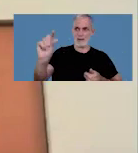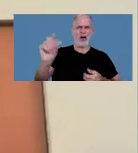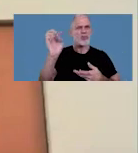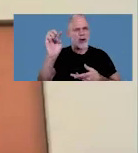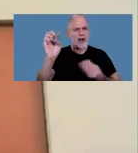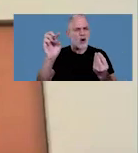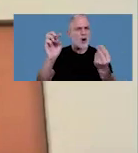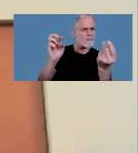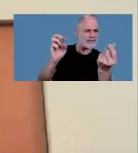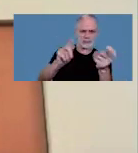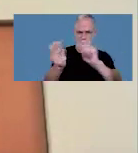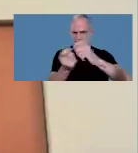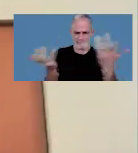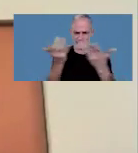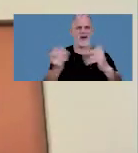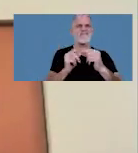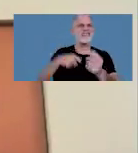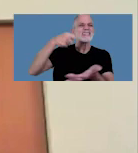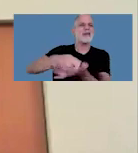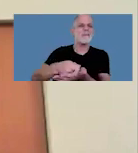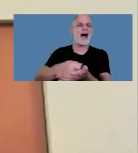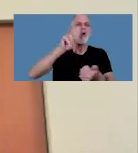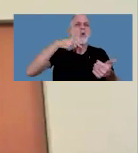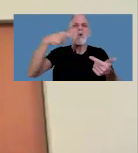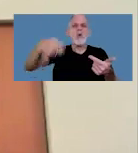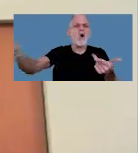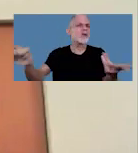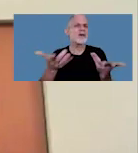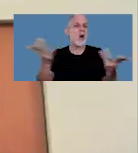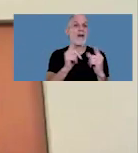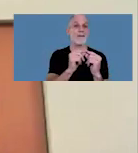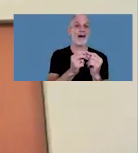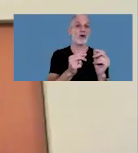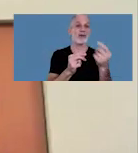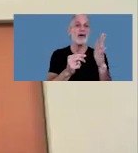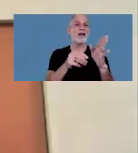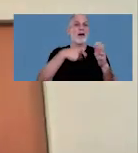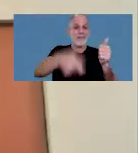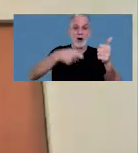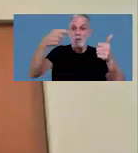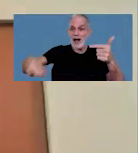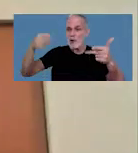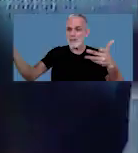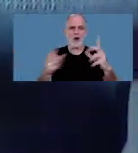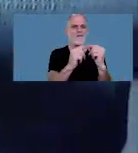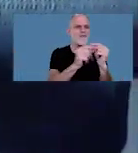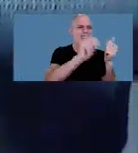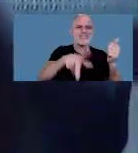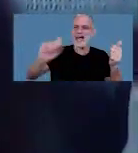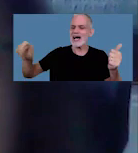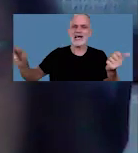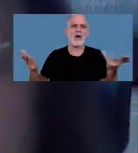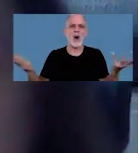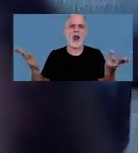dólares o se evalúa la fecha de pago de cada cuota? Es decir, al valor del dólar al momento del pago. Bueno, primero va a